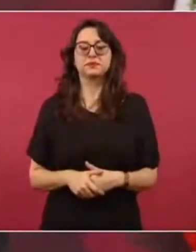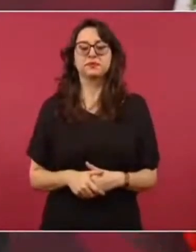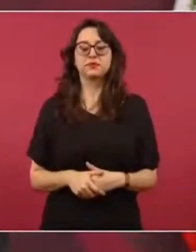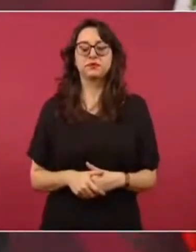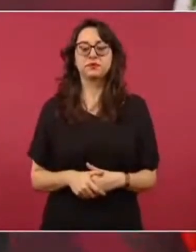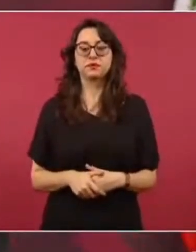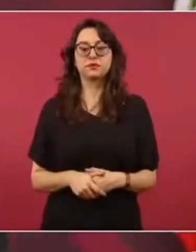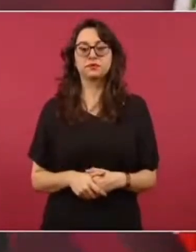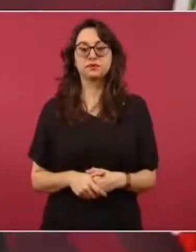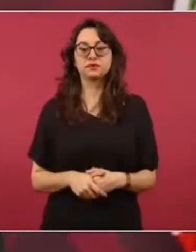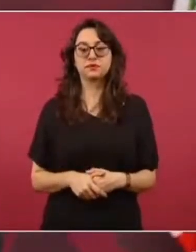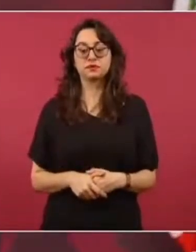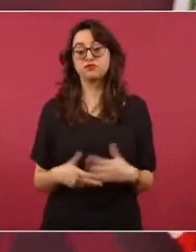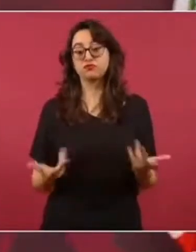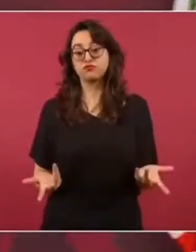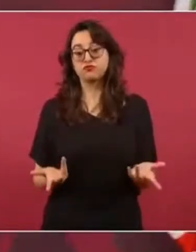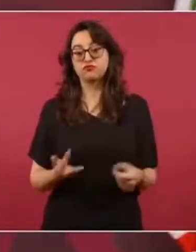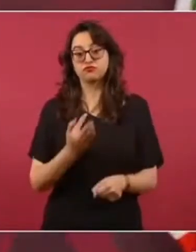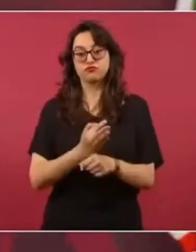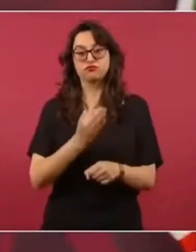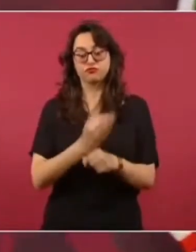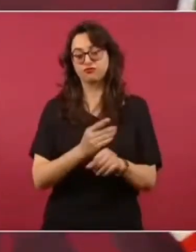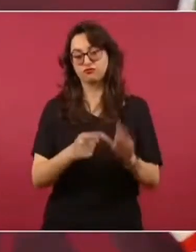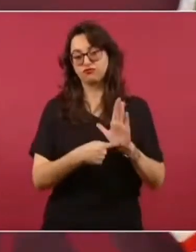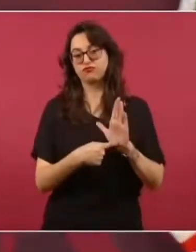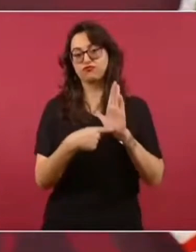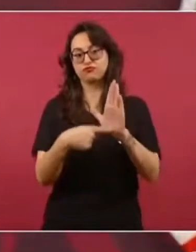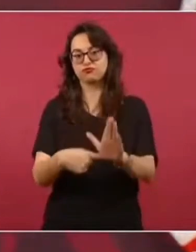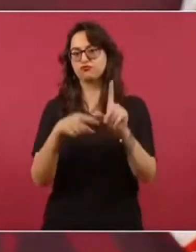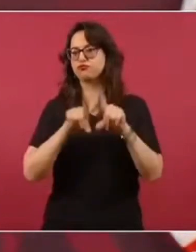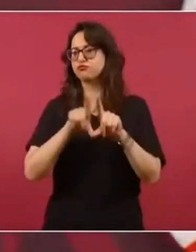sobre la situación de seguridad en el país.